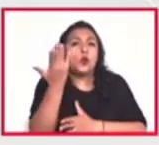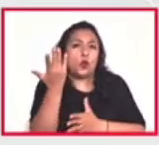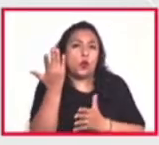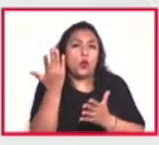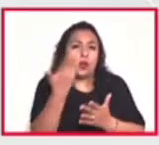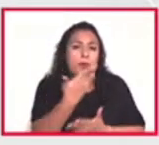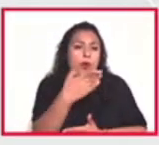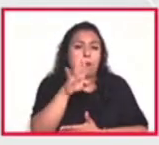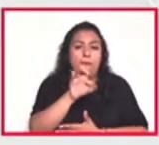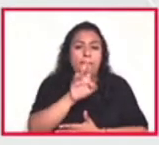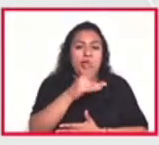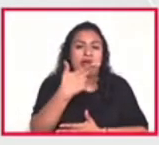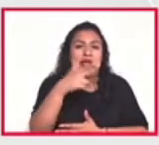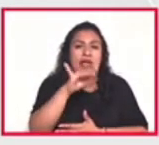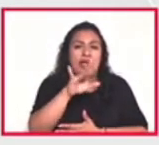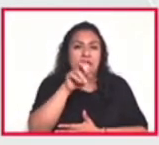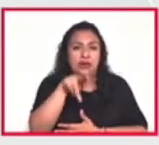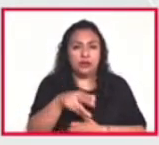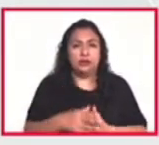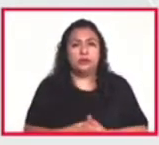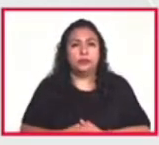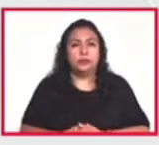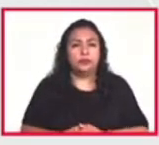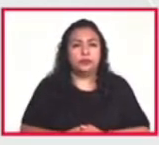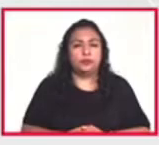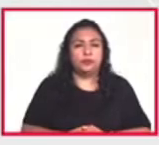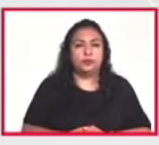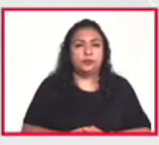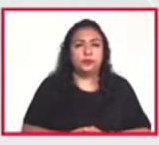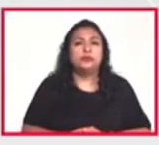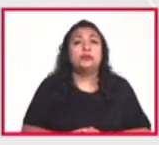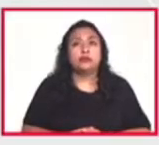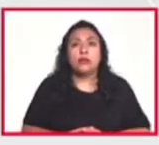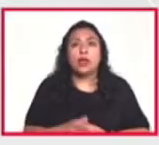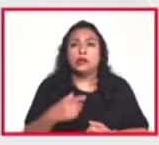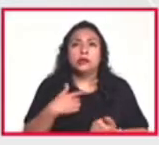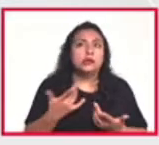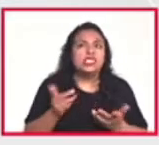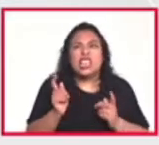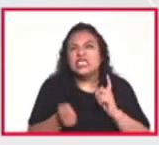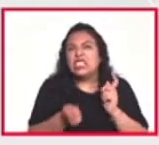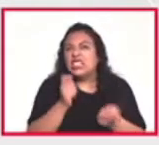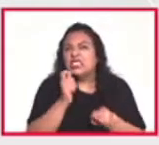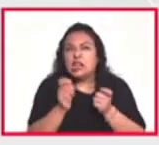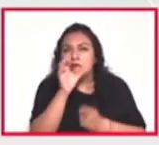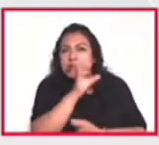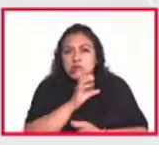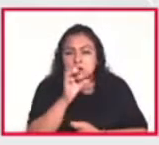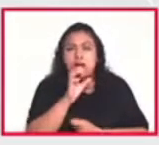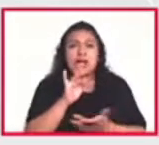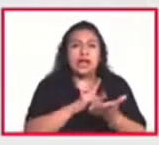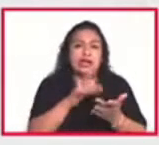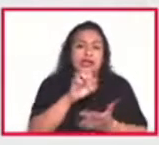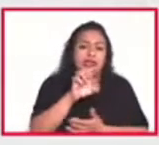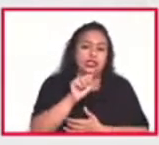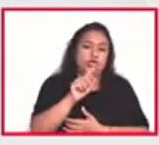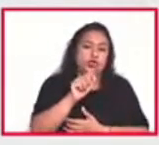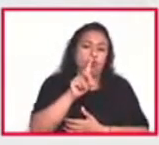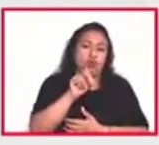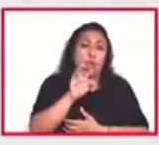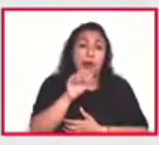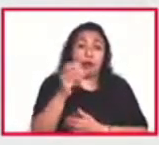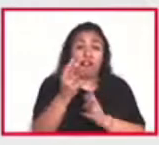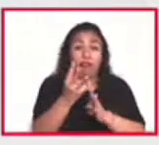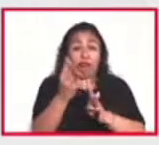Berghain? Con mucha expectativa, porque gracias a Estudio Berlín, las largas filas de